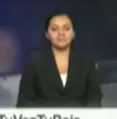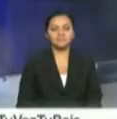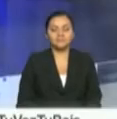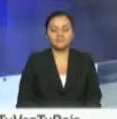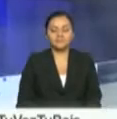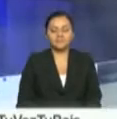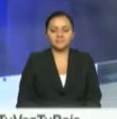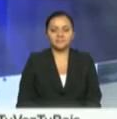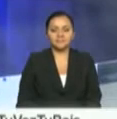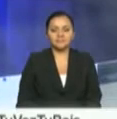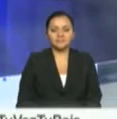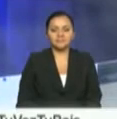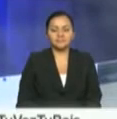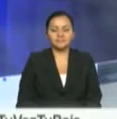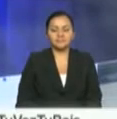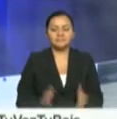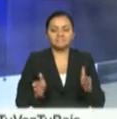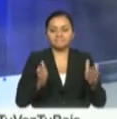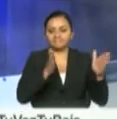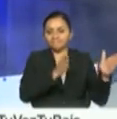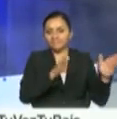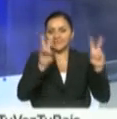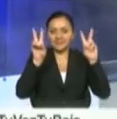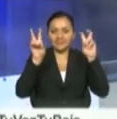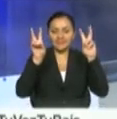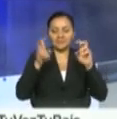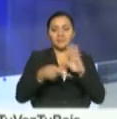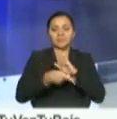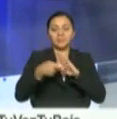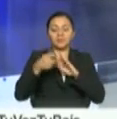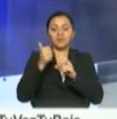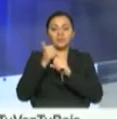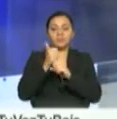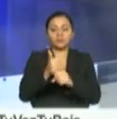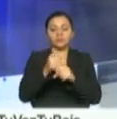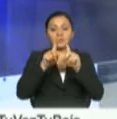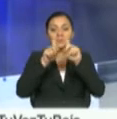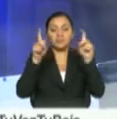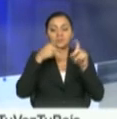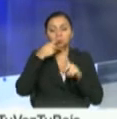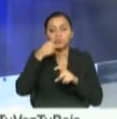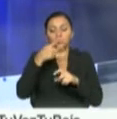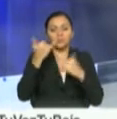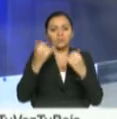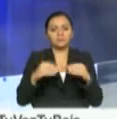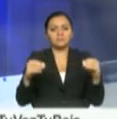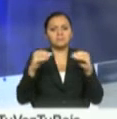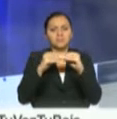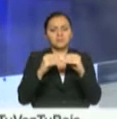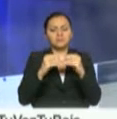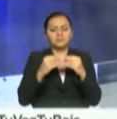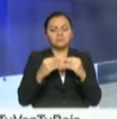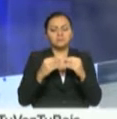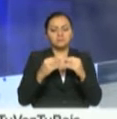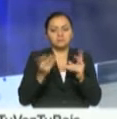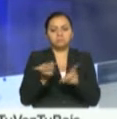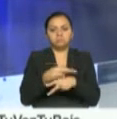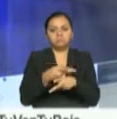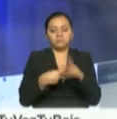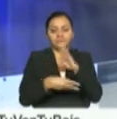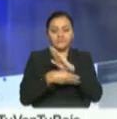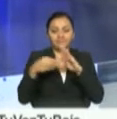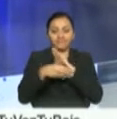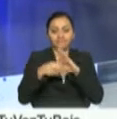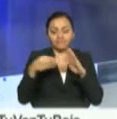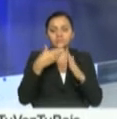Ciudadano. Pasamos a otro tema. Petro Amazonas, empresa pública, está rompiendo récord de producción petrolera. Esto